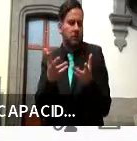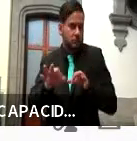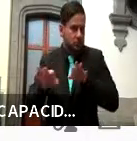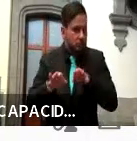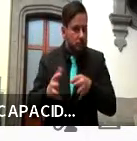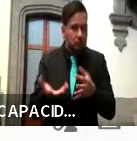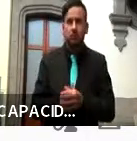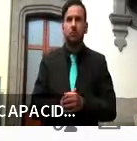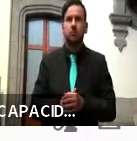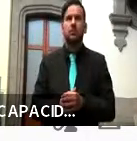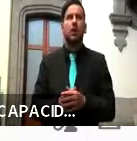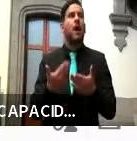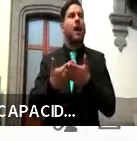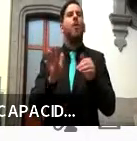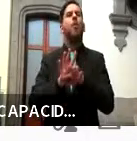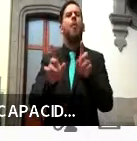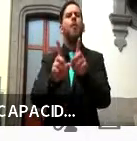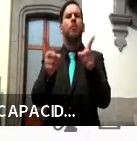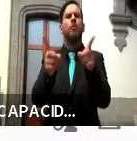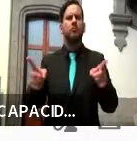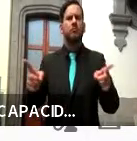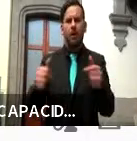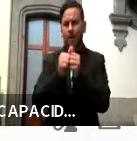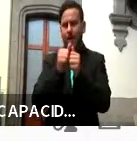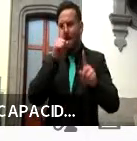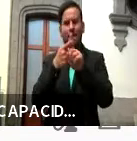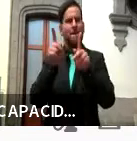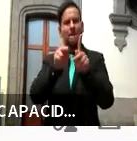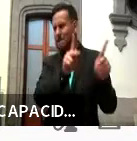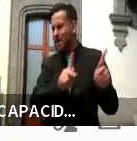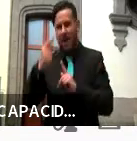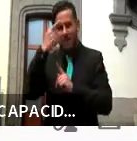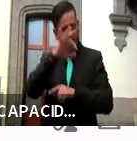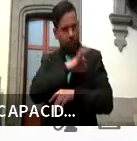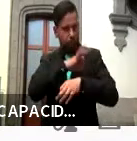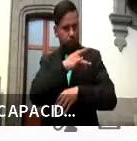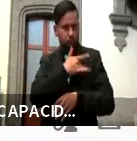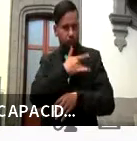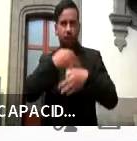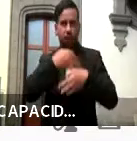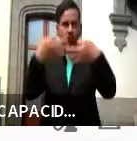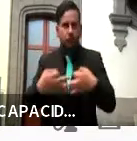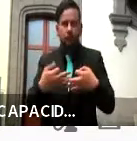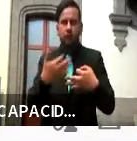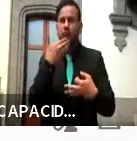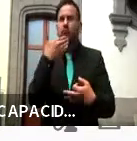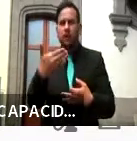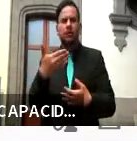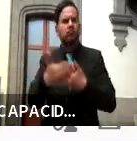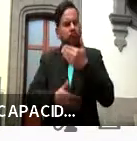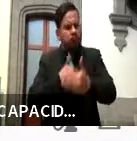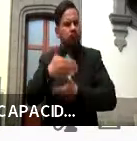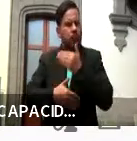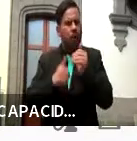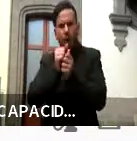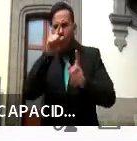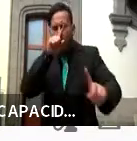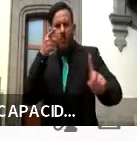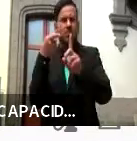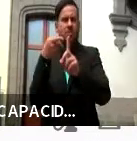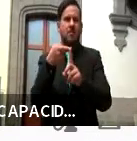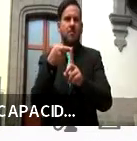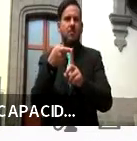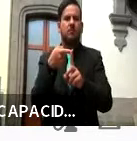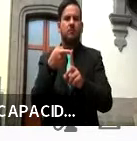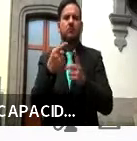¿Cómo desarrollar este plan de acción para que efectivamente cumpla con esos objetivos que estuvimos hablando, con